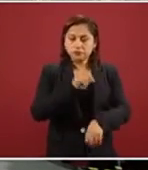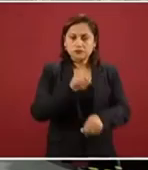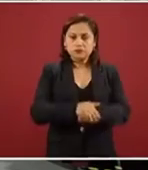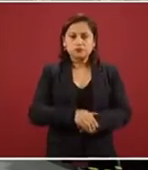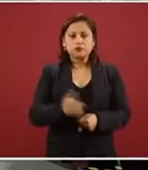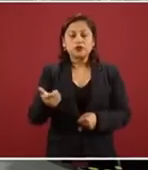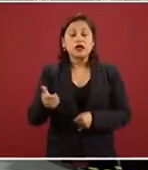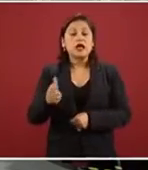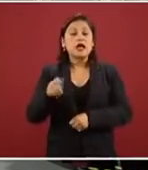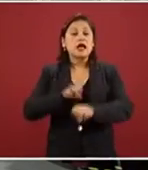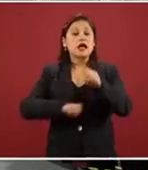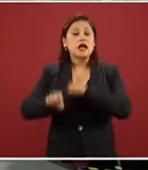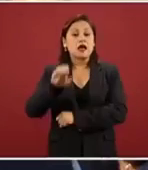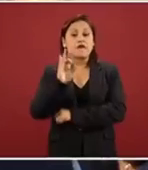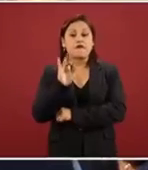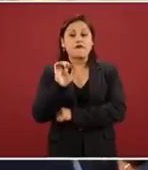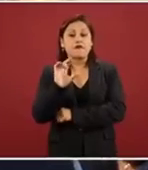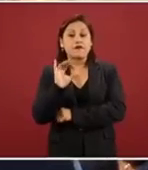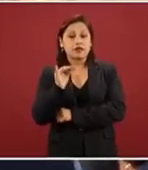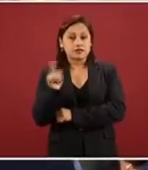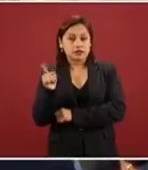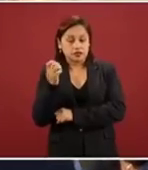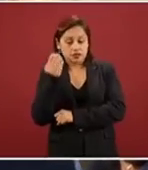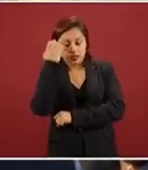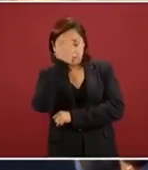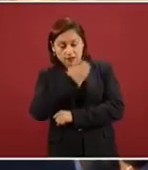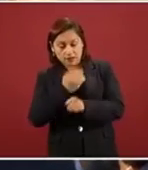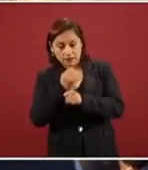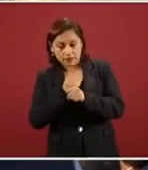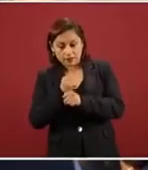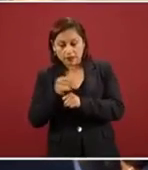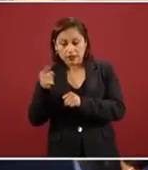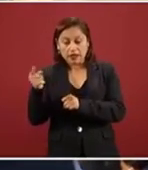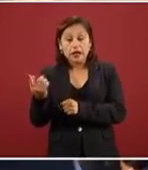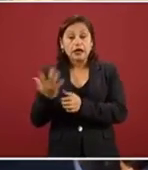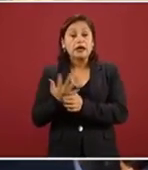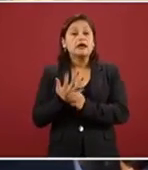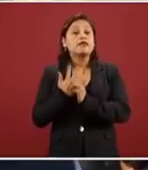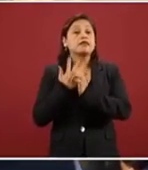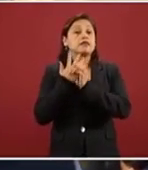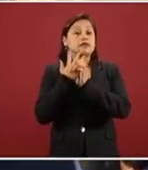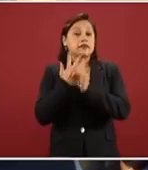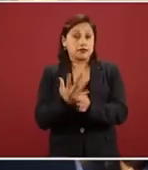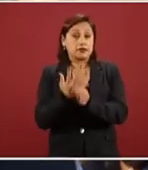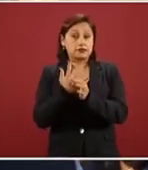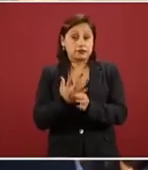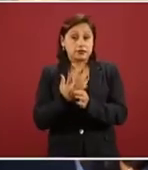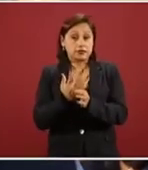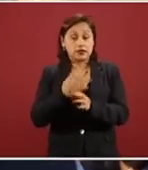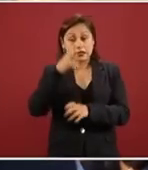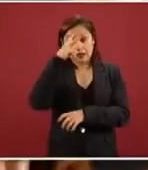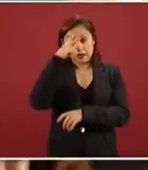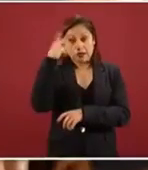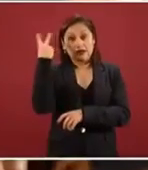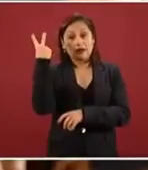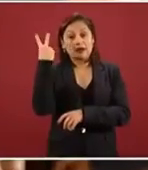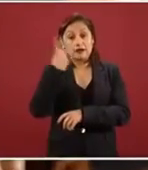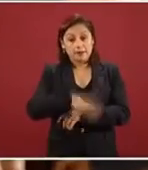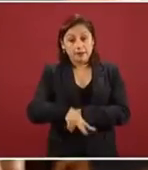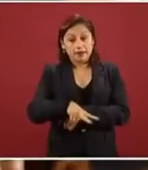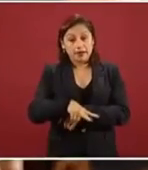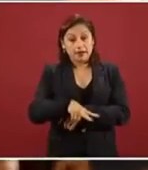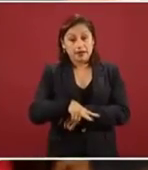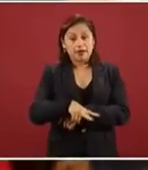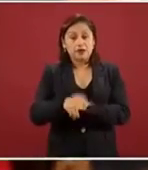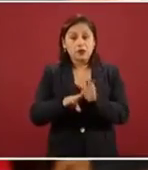Fitch da una nota triple B, crediticia, en donde ubica a nuestro país con perspectiva de